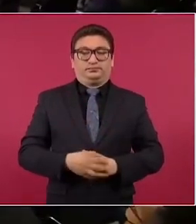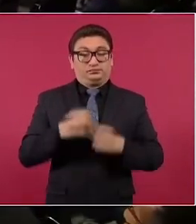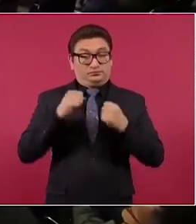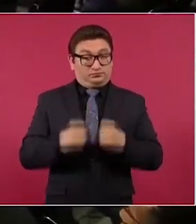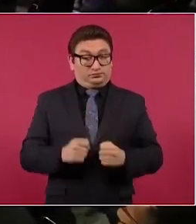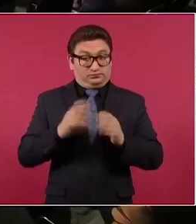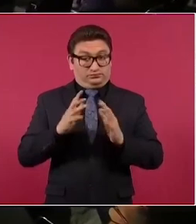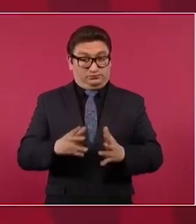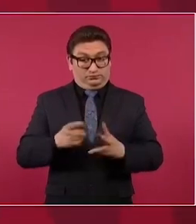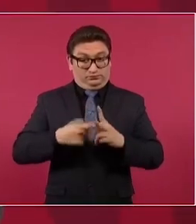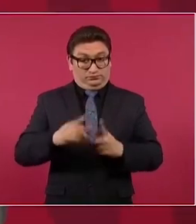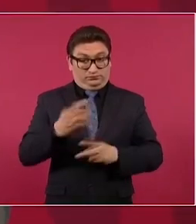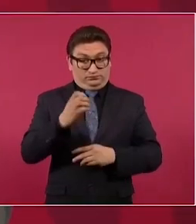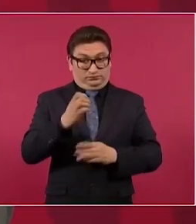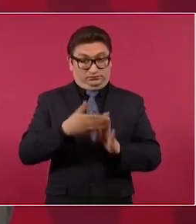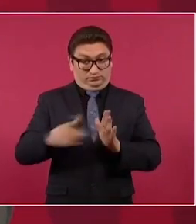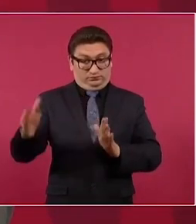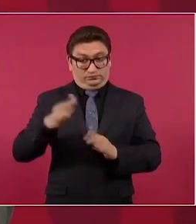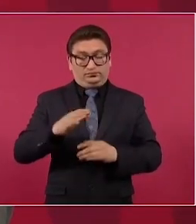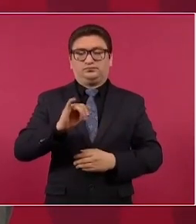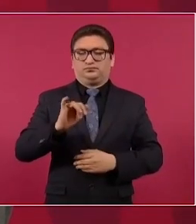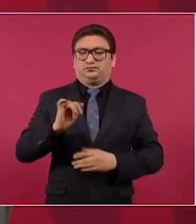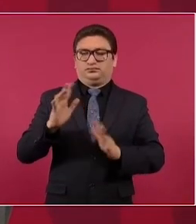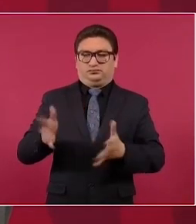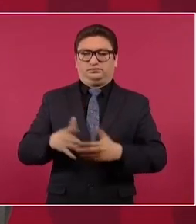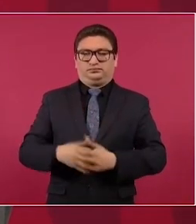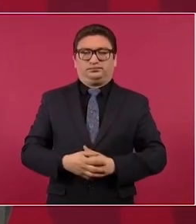entrará a partir del primero.